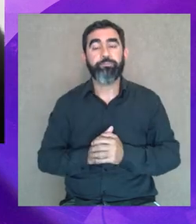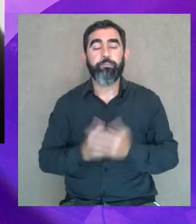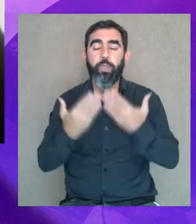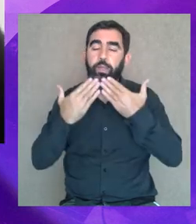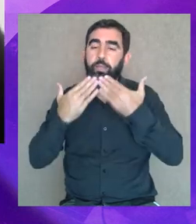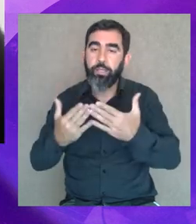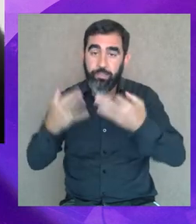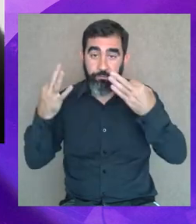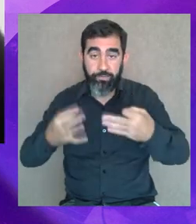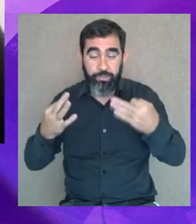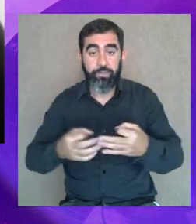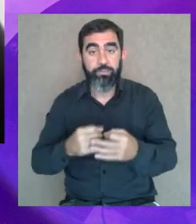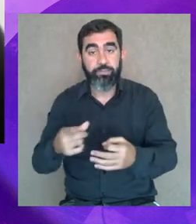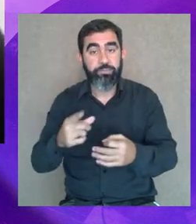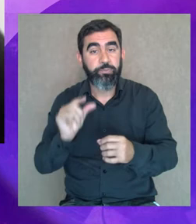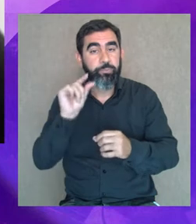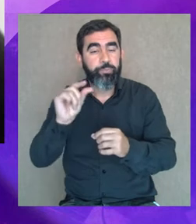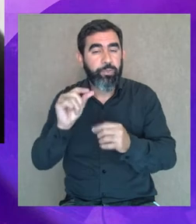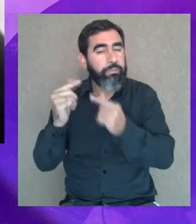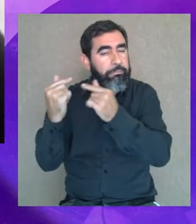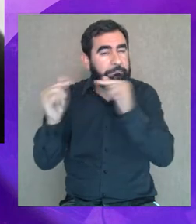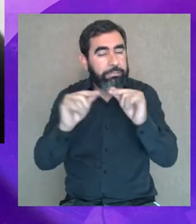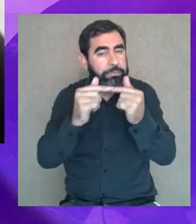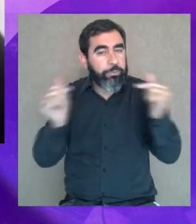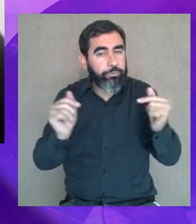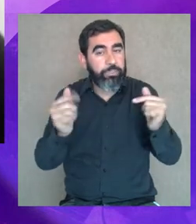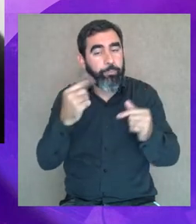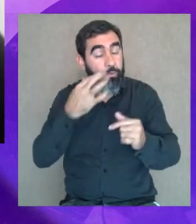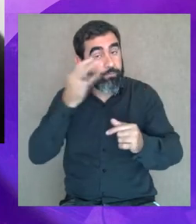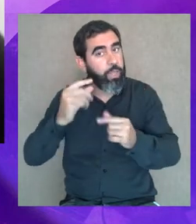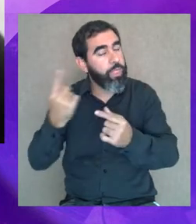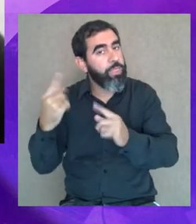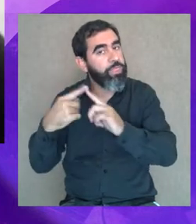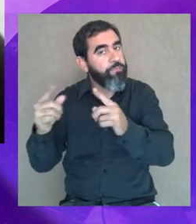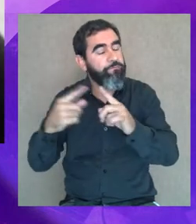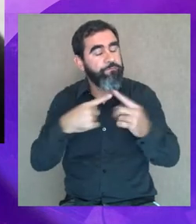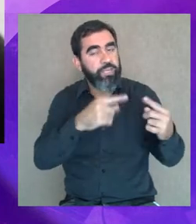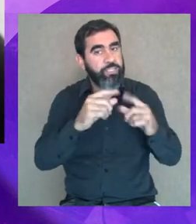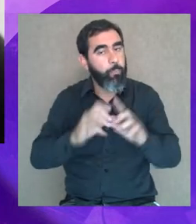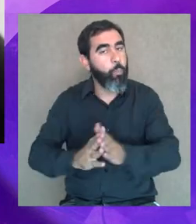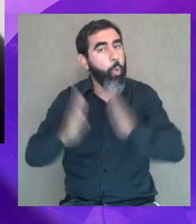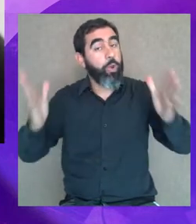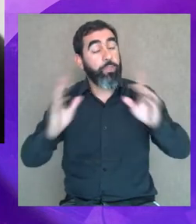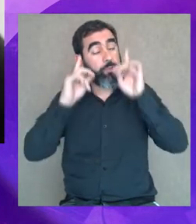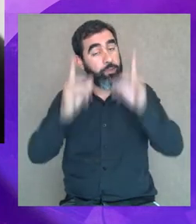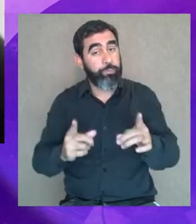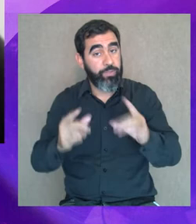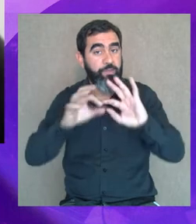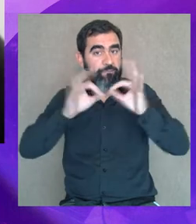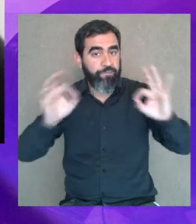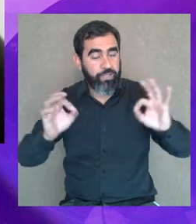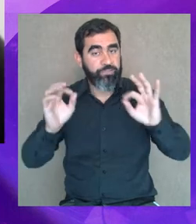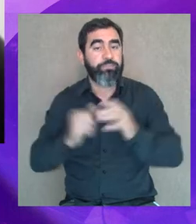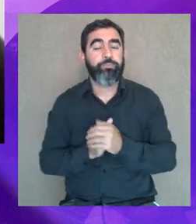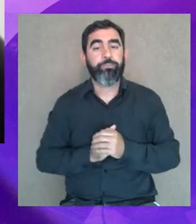muchísimas gracias patricia es un pequeño matiz pero que es una gran diferencia un gran